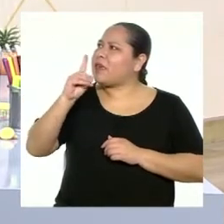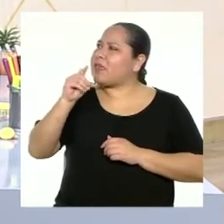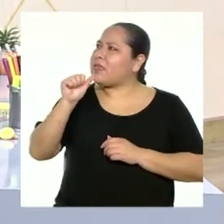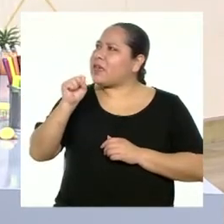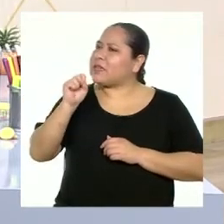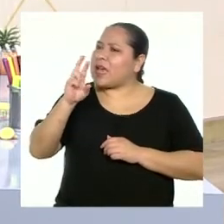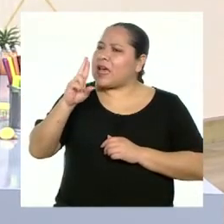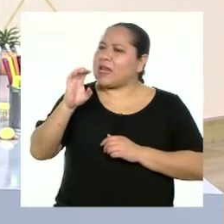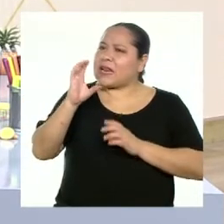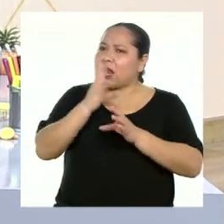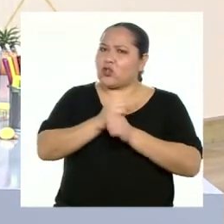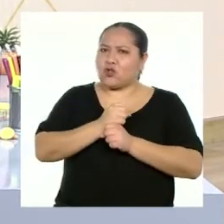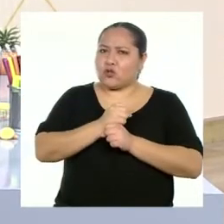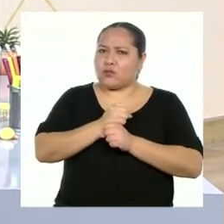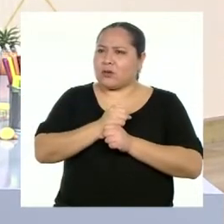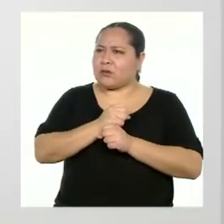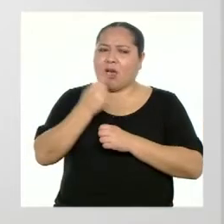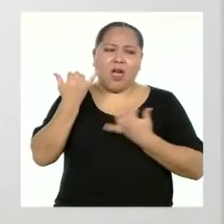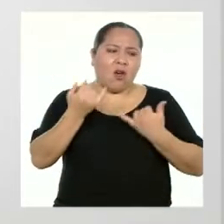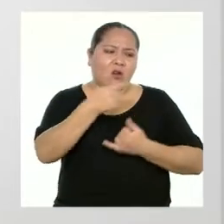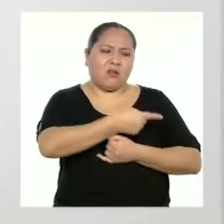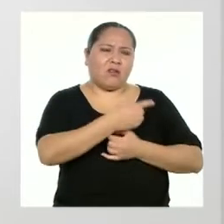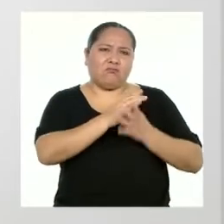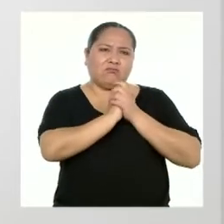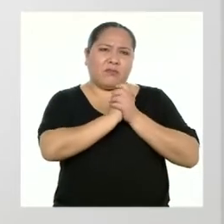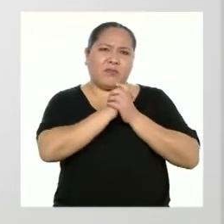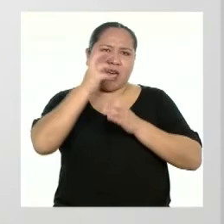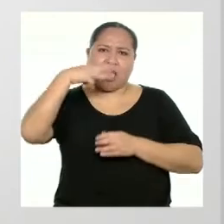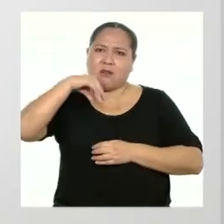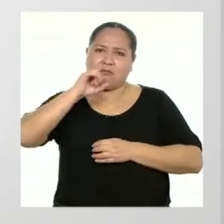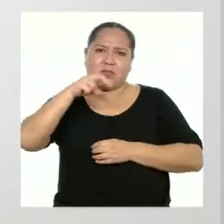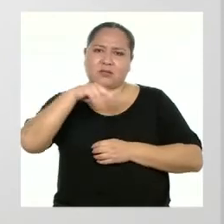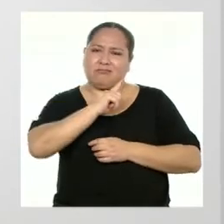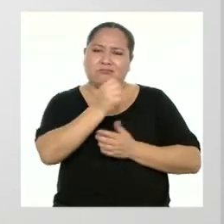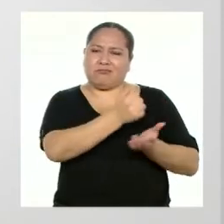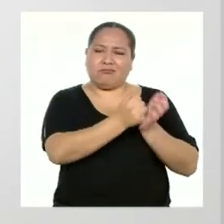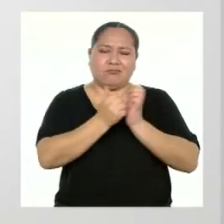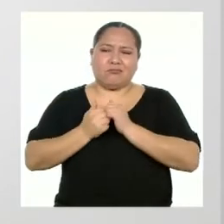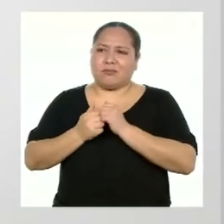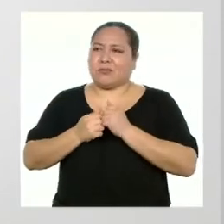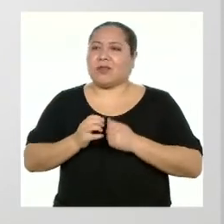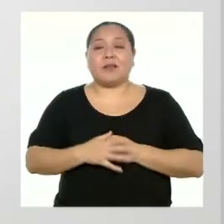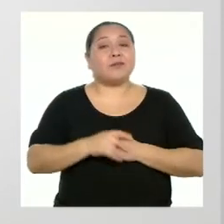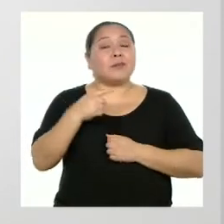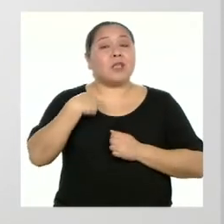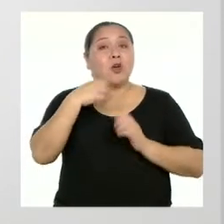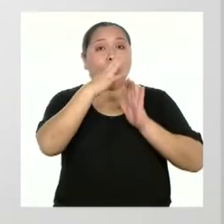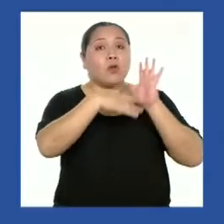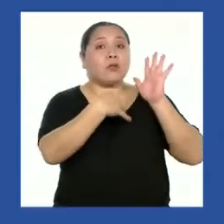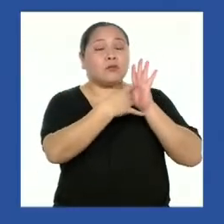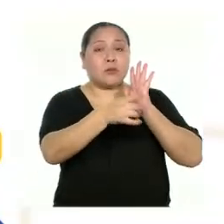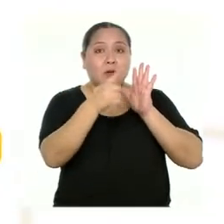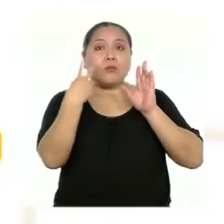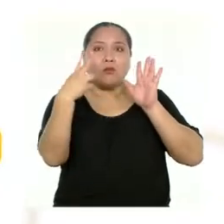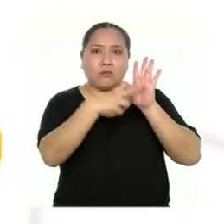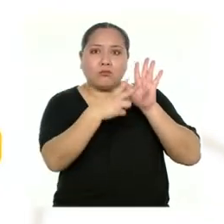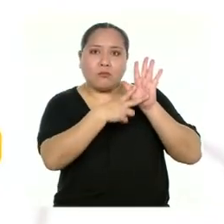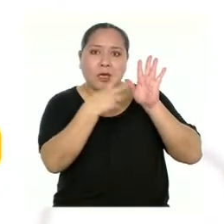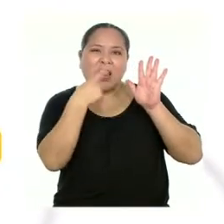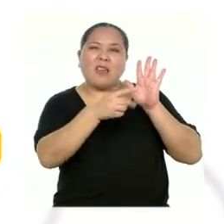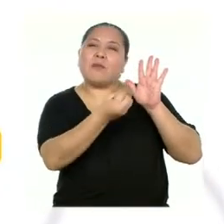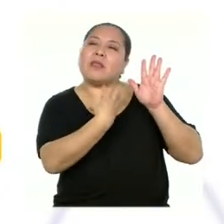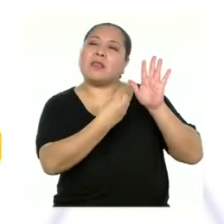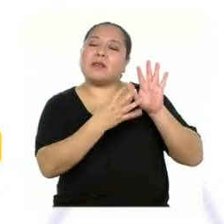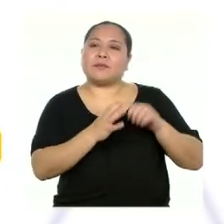ahora que no está conmigo mi amiga Mine. Tengo un esquema que nos puede ayudar. Obsérvalo y dime qué ves. Hay